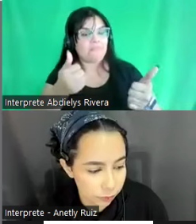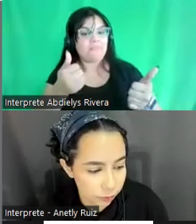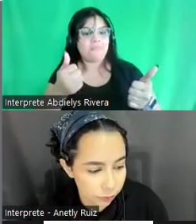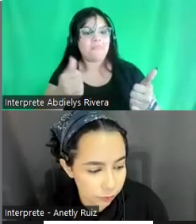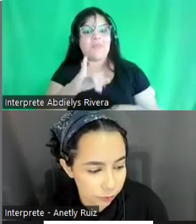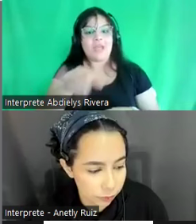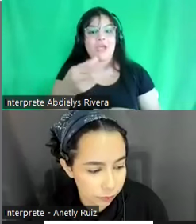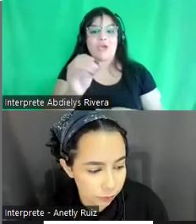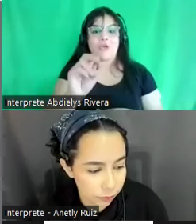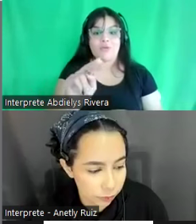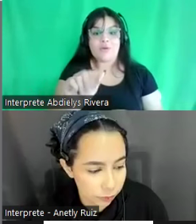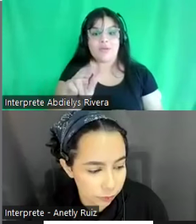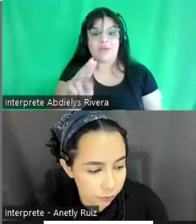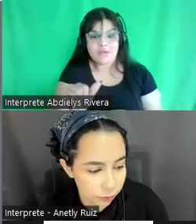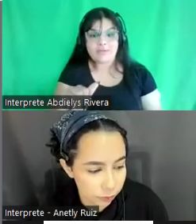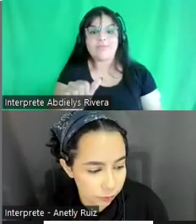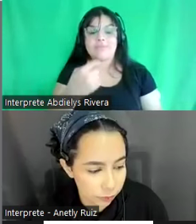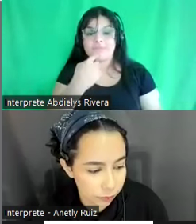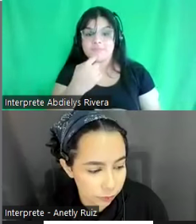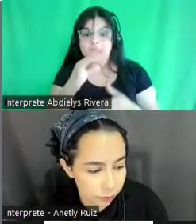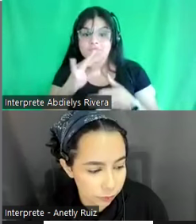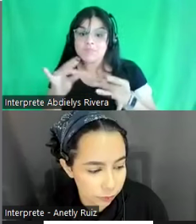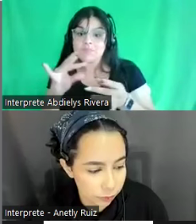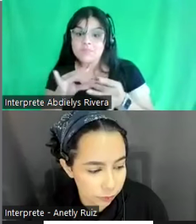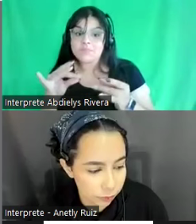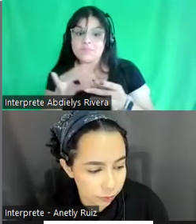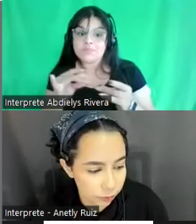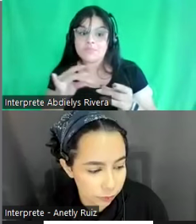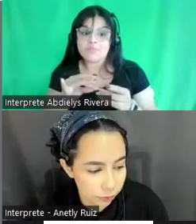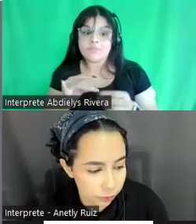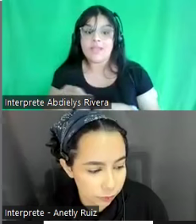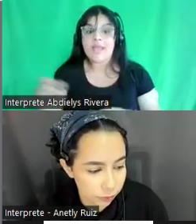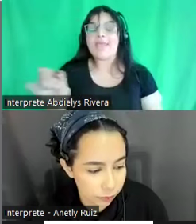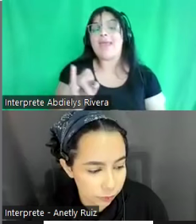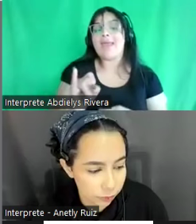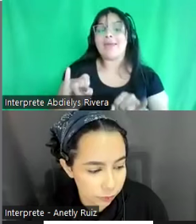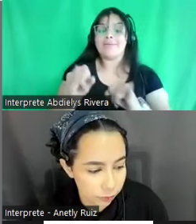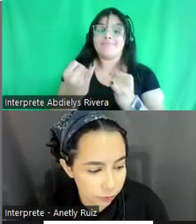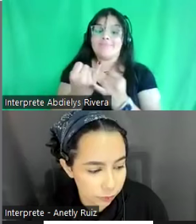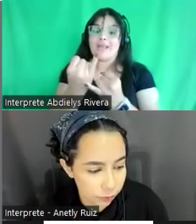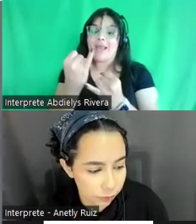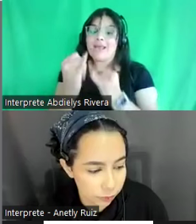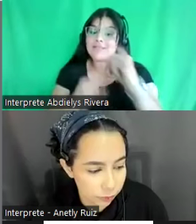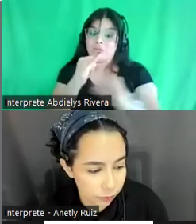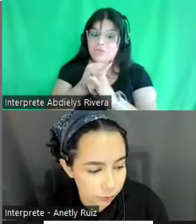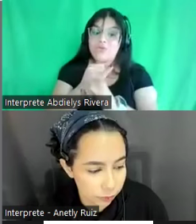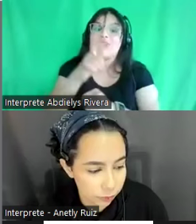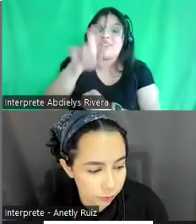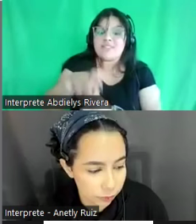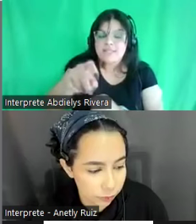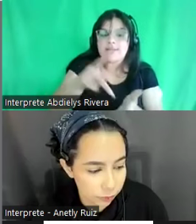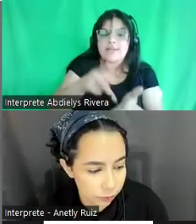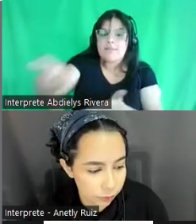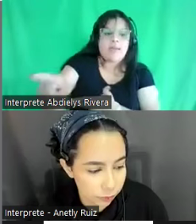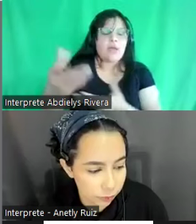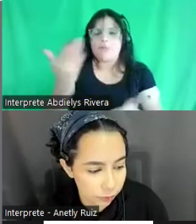Arroyo constituye que la institución tiene la obligación de realizar los arreglos para un traslado sin importar